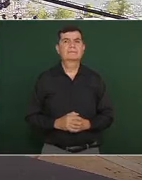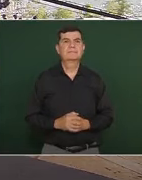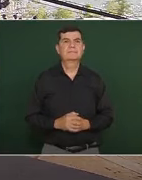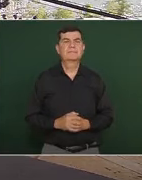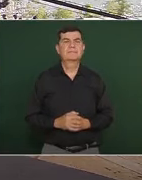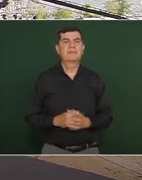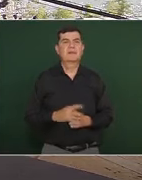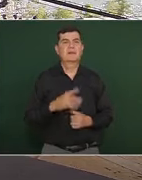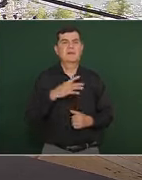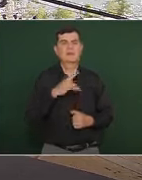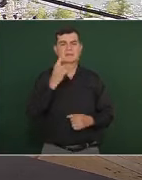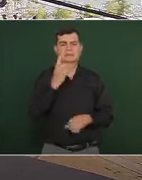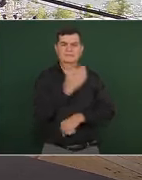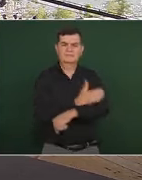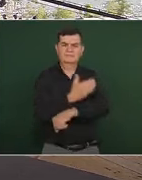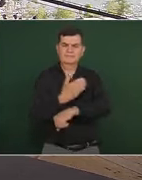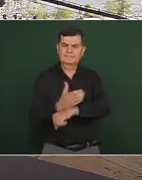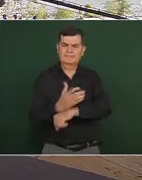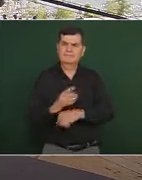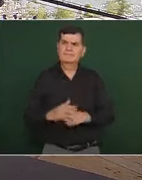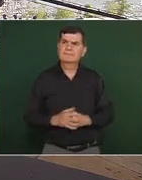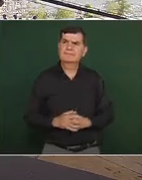Luego una compañera de